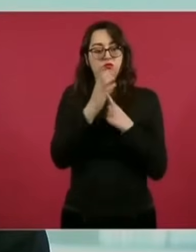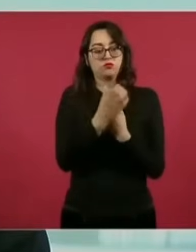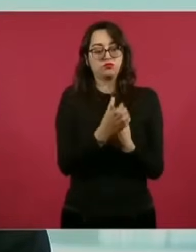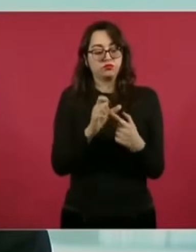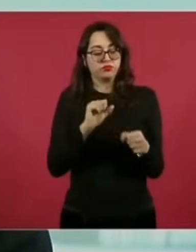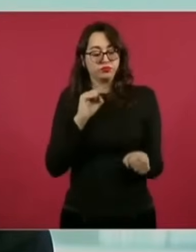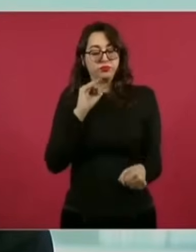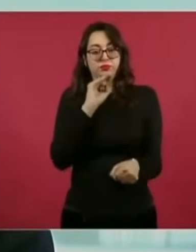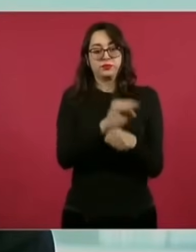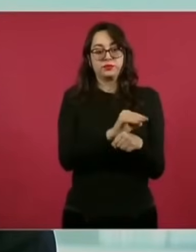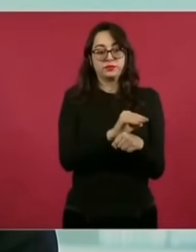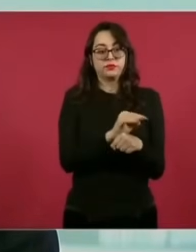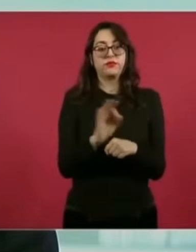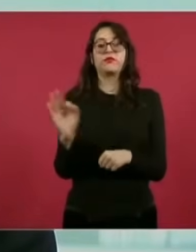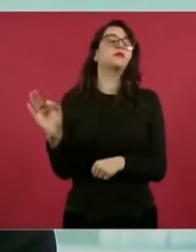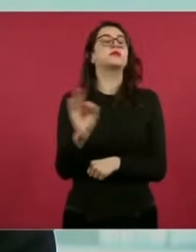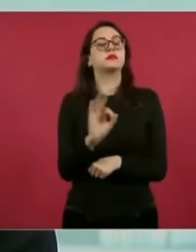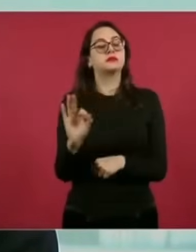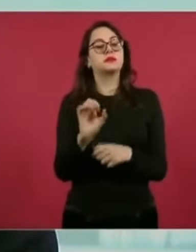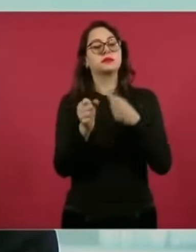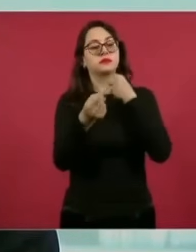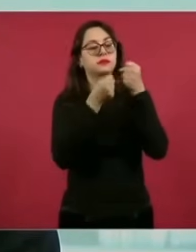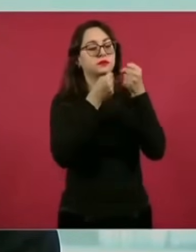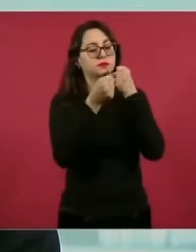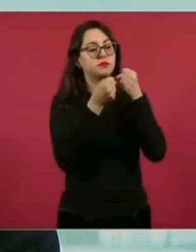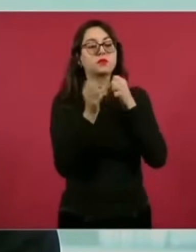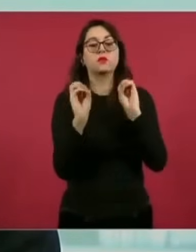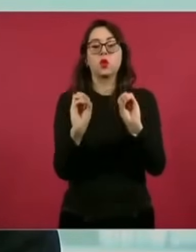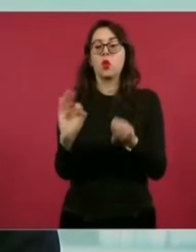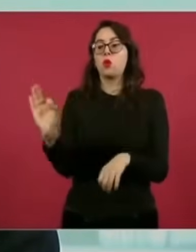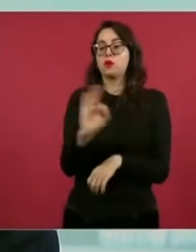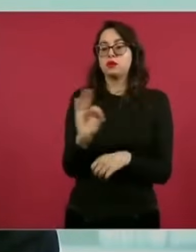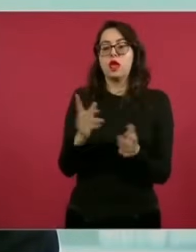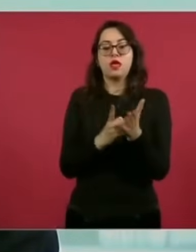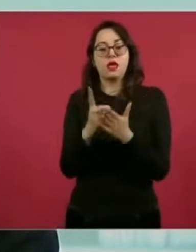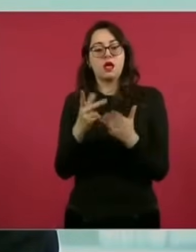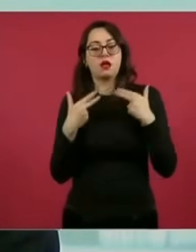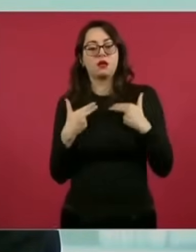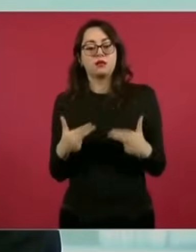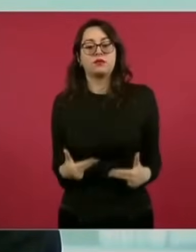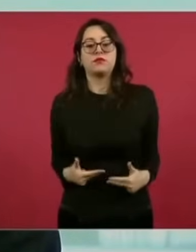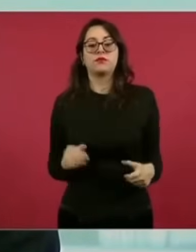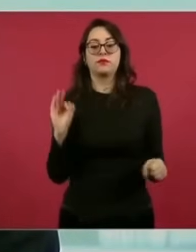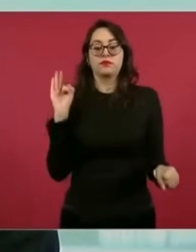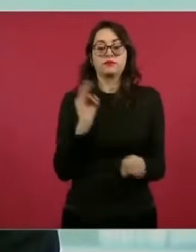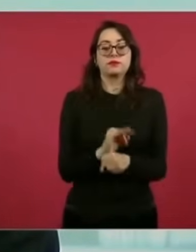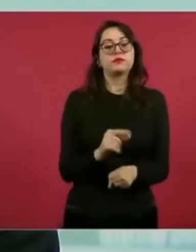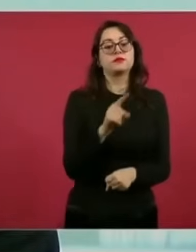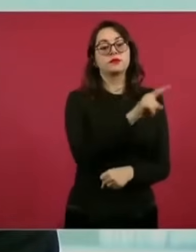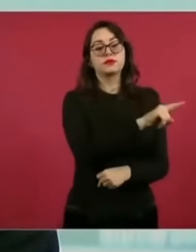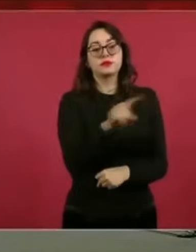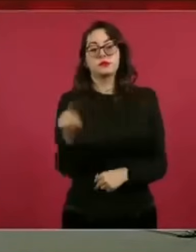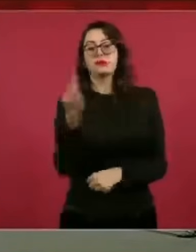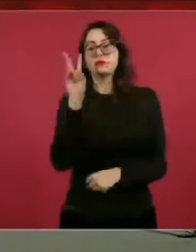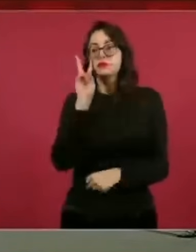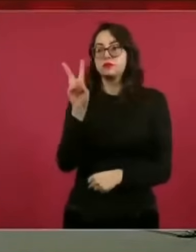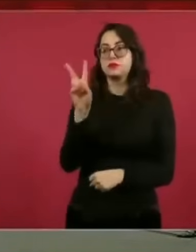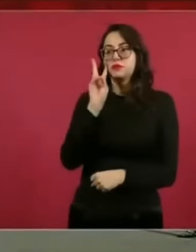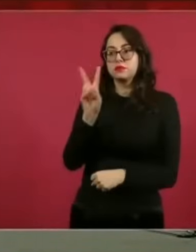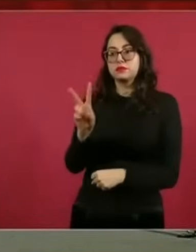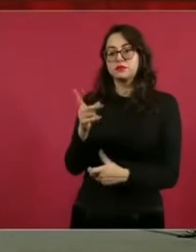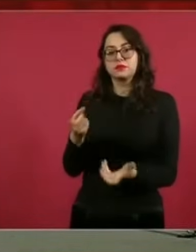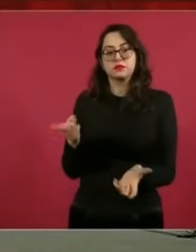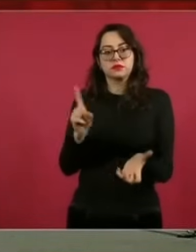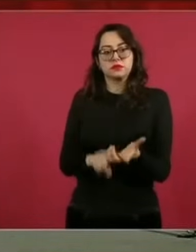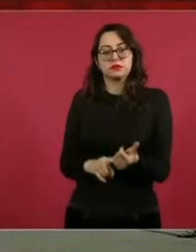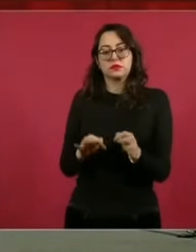habrá algunas personas, quizá periodistas o defensoras y defensores de derechos humanos, que nos están viendo que no podrían conocer bien el